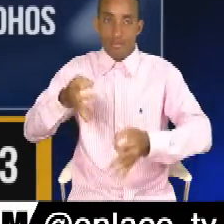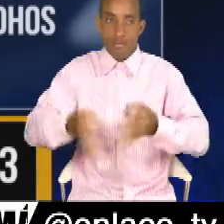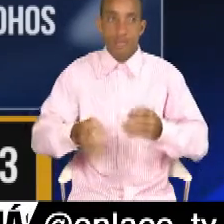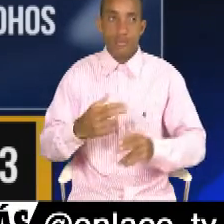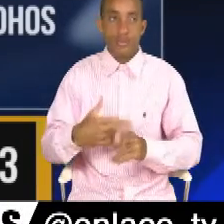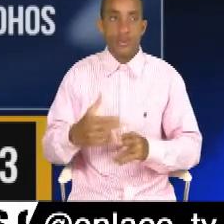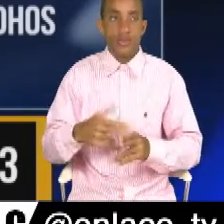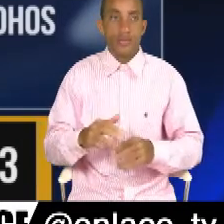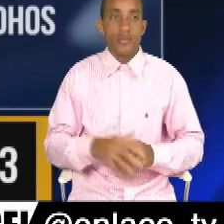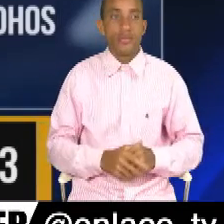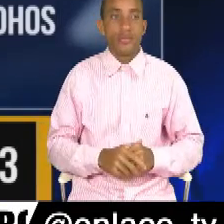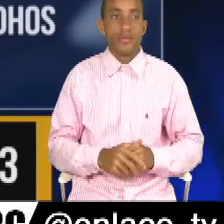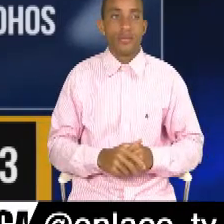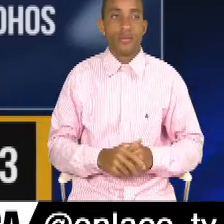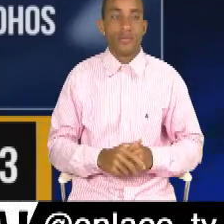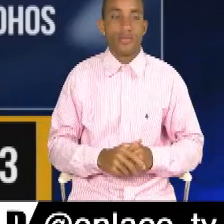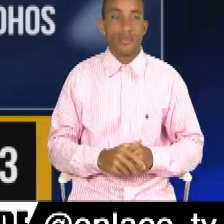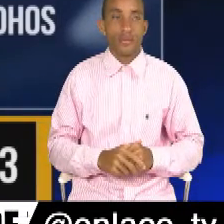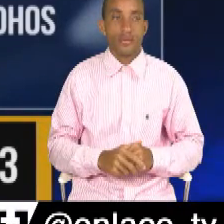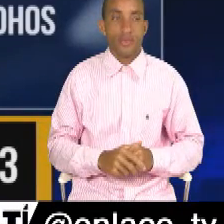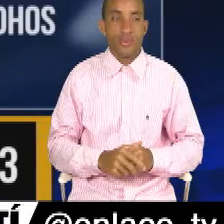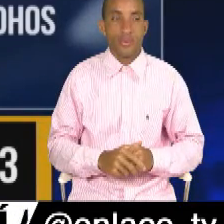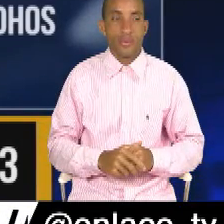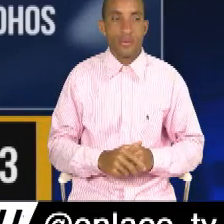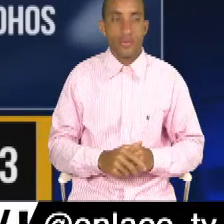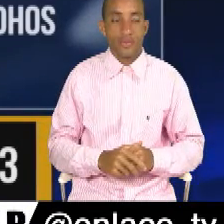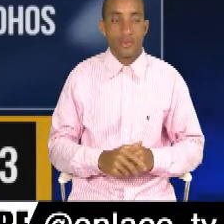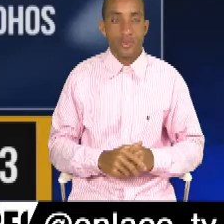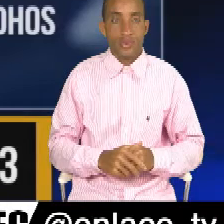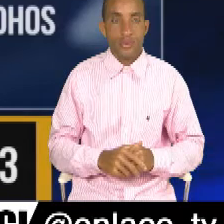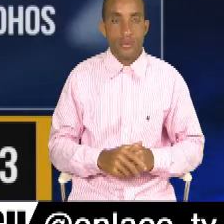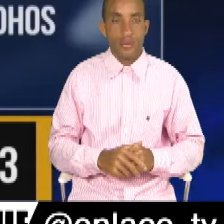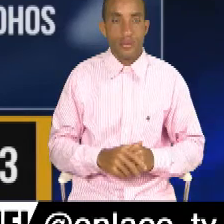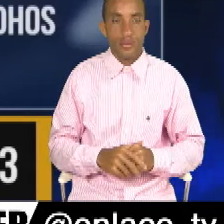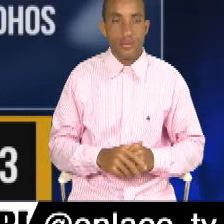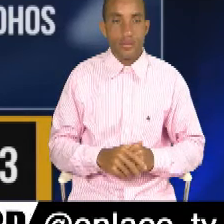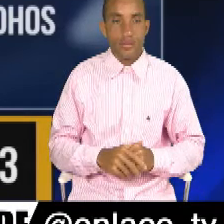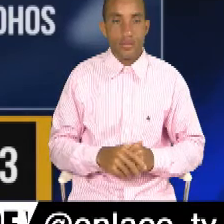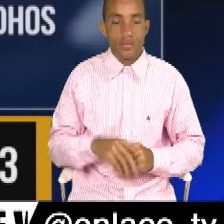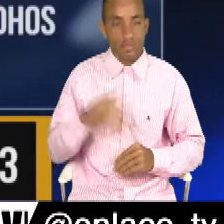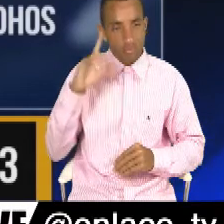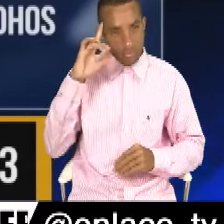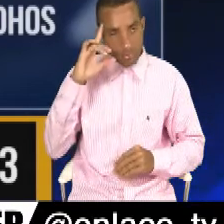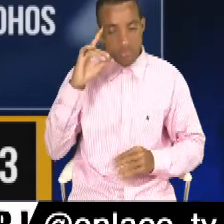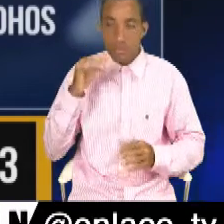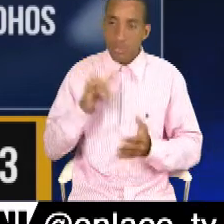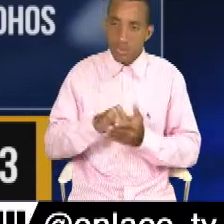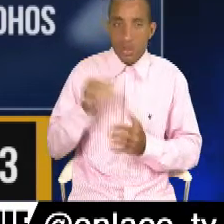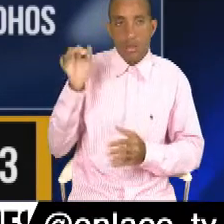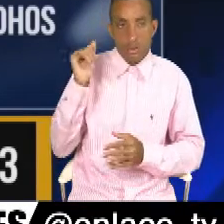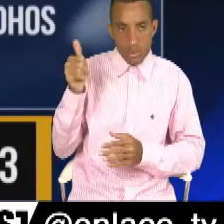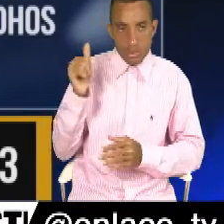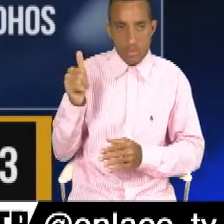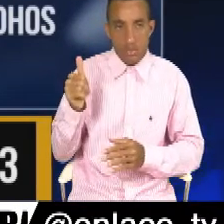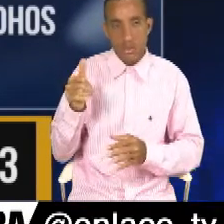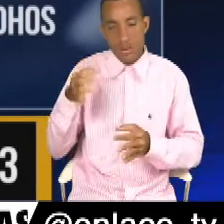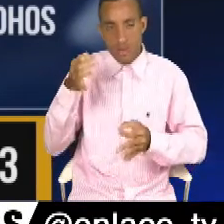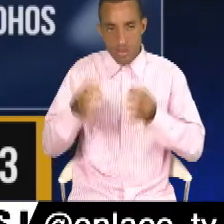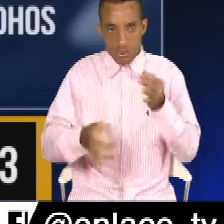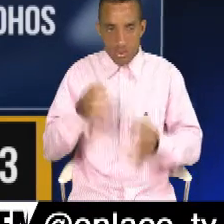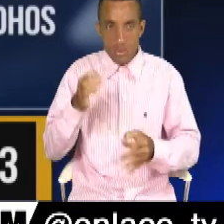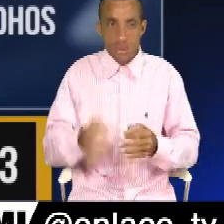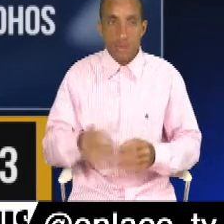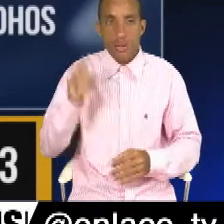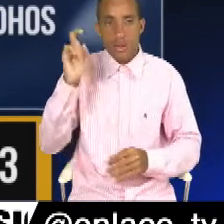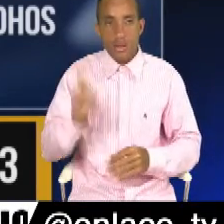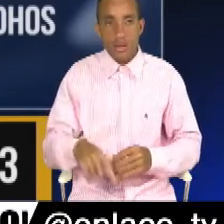Pues si hubo abuso o no abuso, yo creo que eso lo determinaría como tal la justicia. Si hubo procedimiento irregular, pues que estamos en